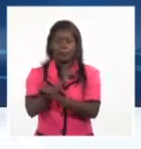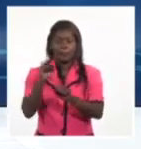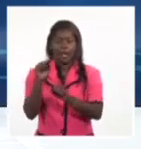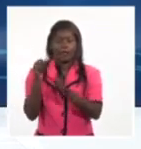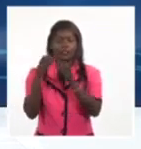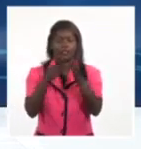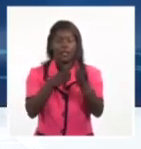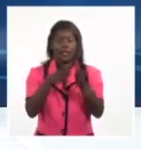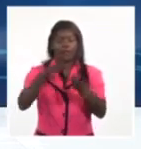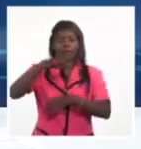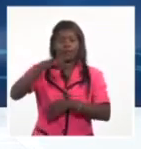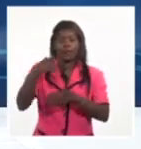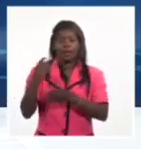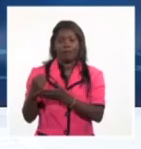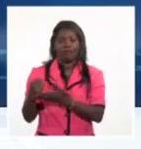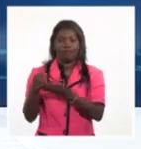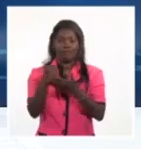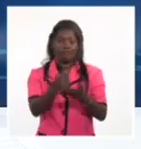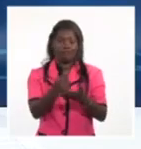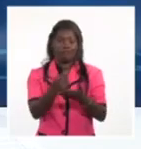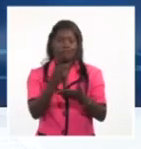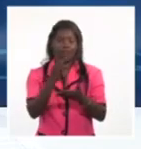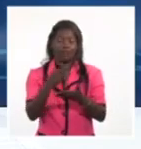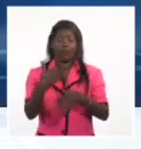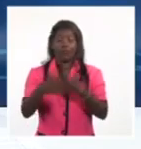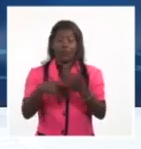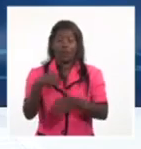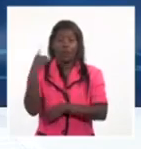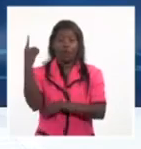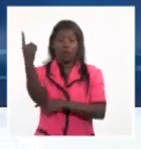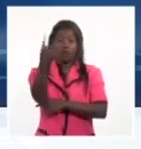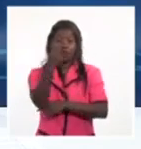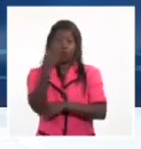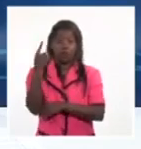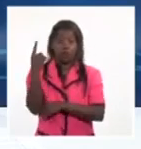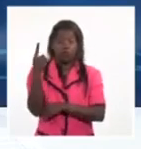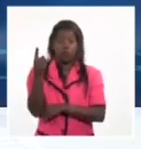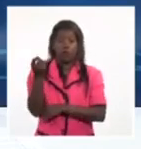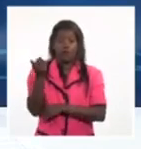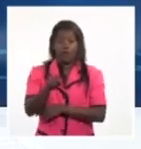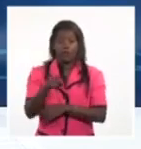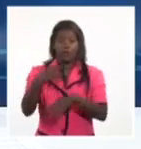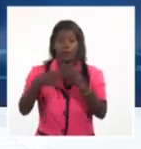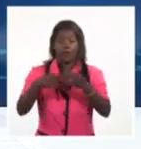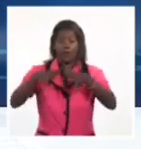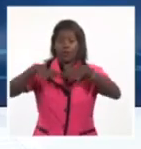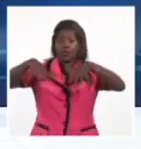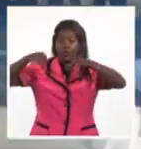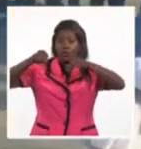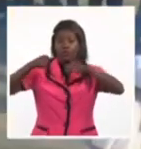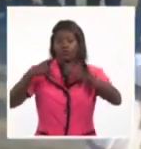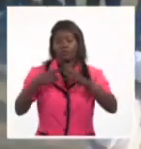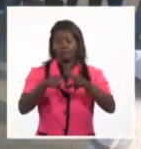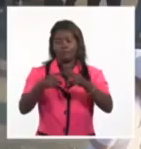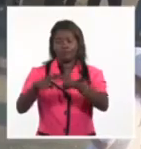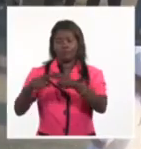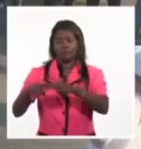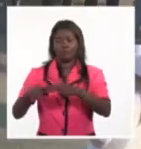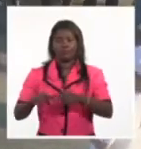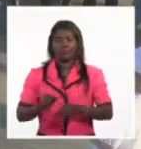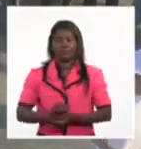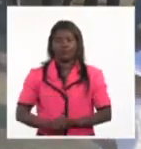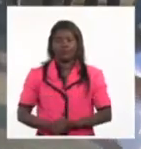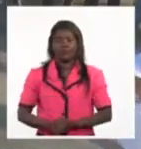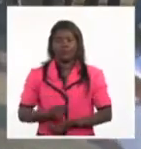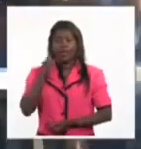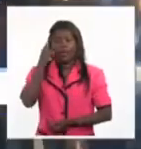Río para brindar su ayuda solidaria en la recuperación de la occidental provincia afectada por el huracán Ian. Con más